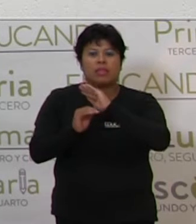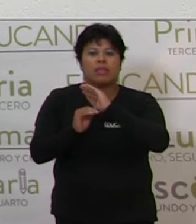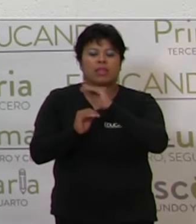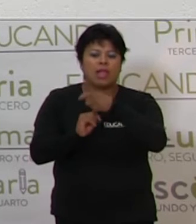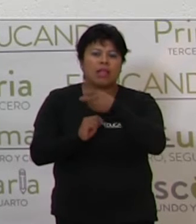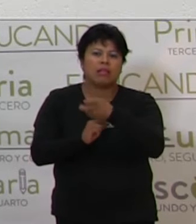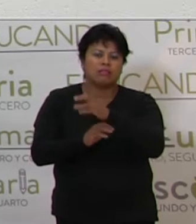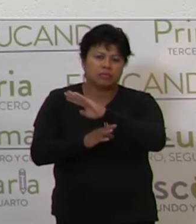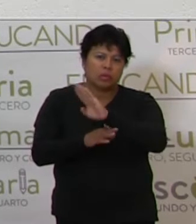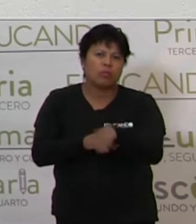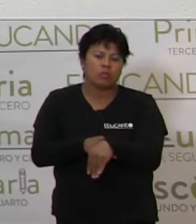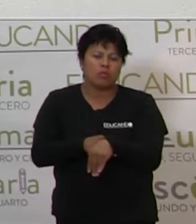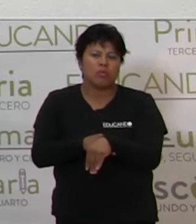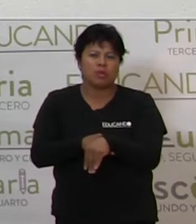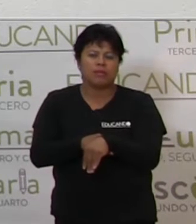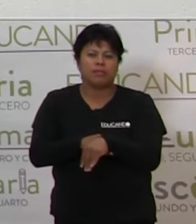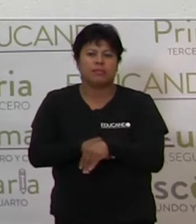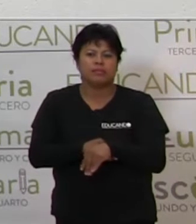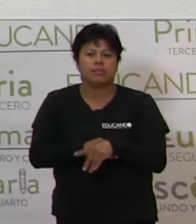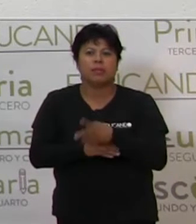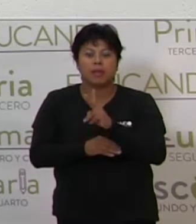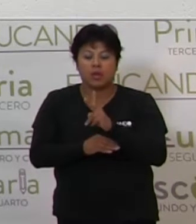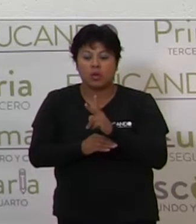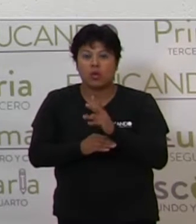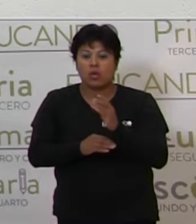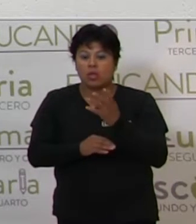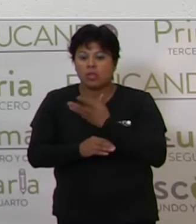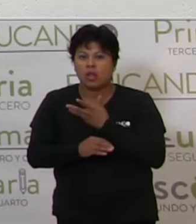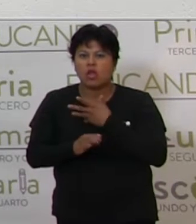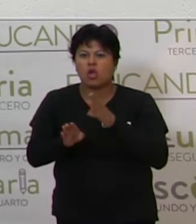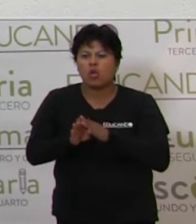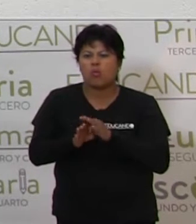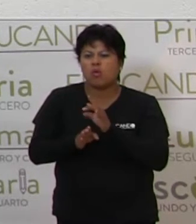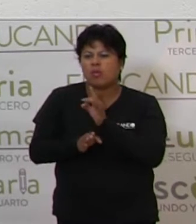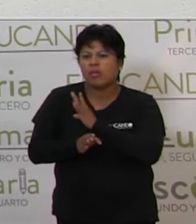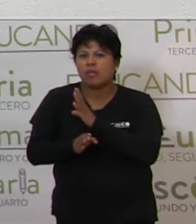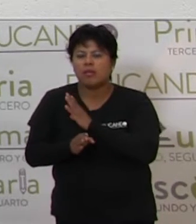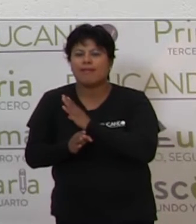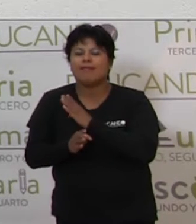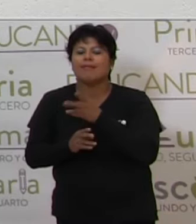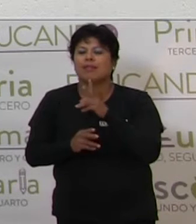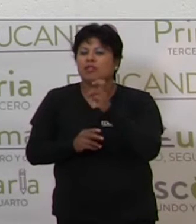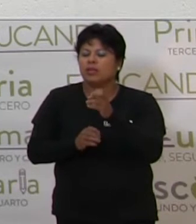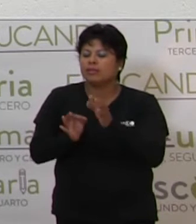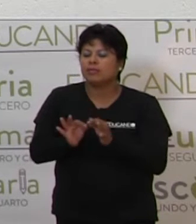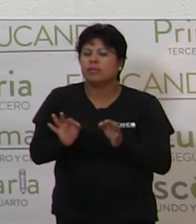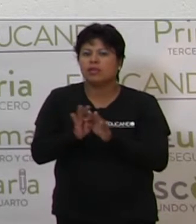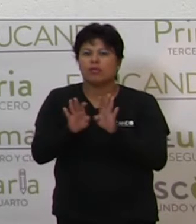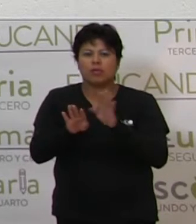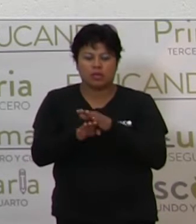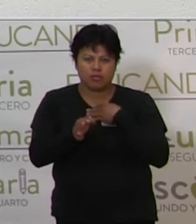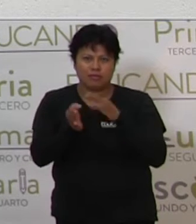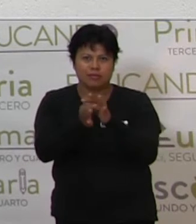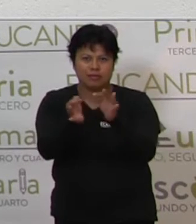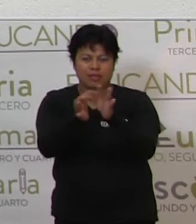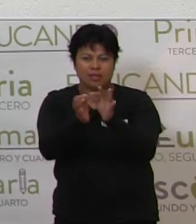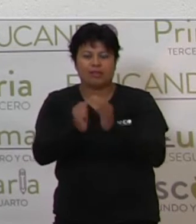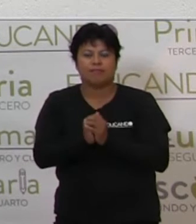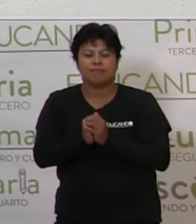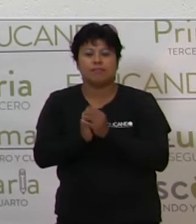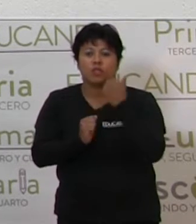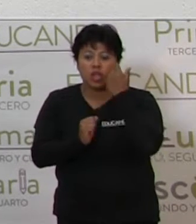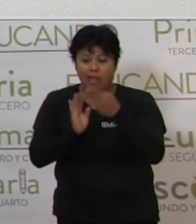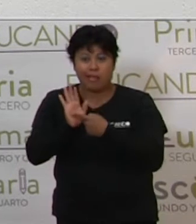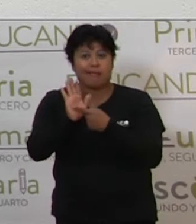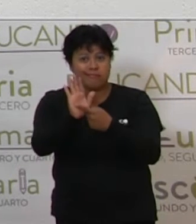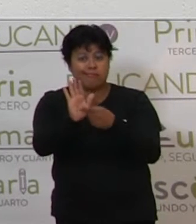conté el final. Pero aunque suene un poco tétrico, eso no es lo importante. ¿Por qué se los estoy recomendando? Les estoy